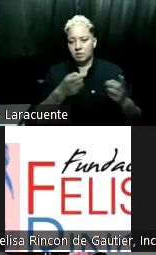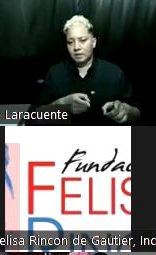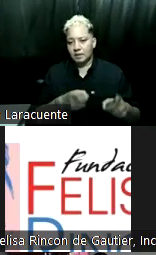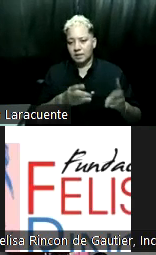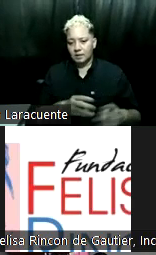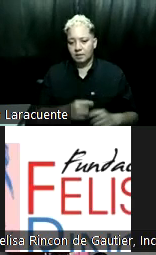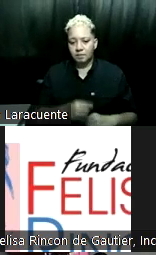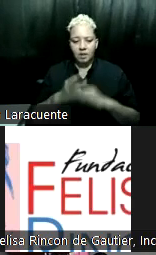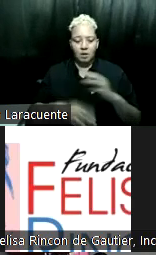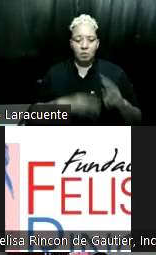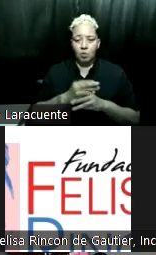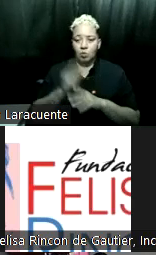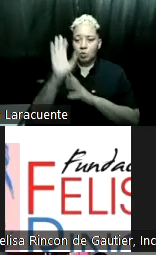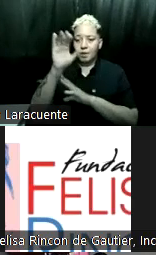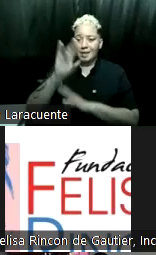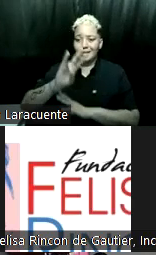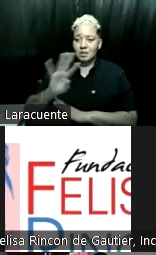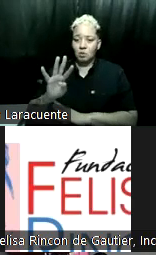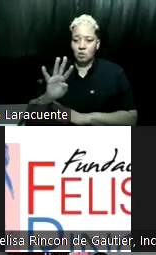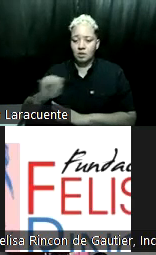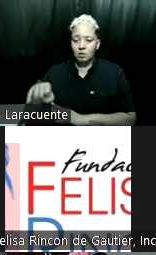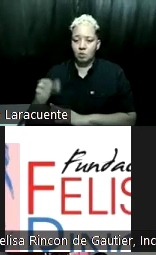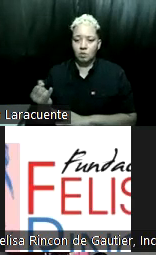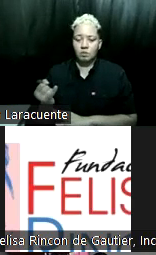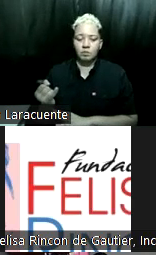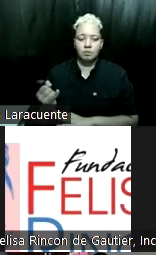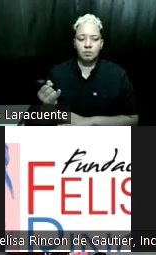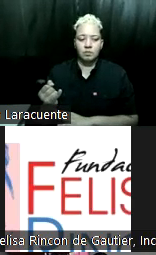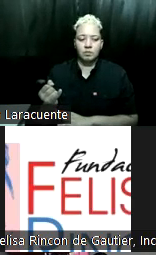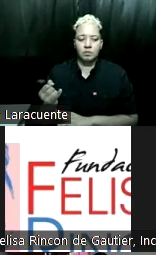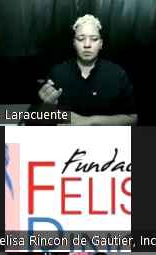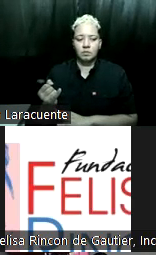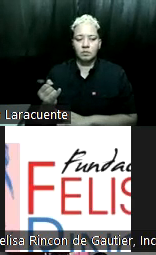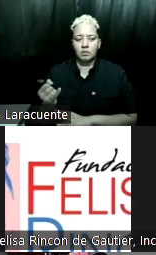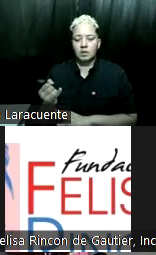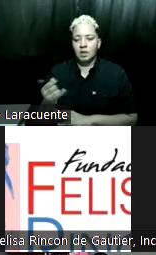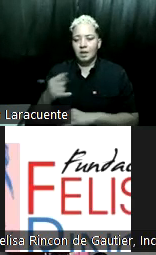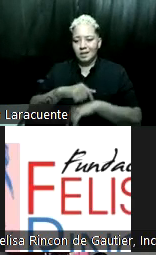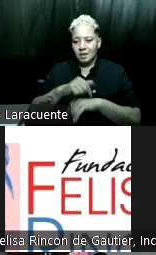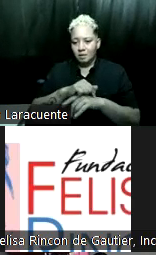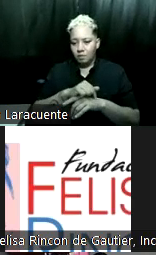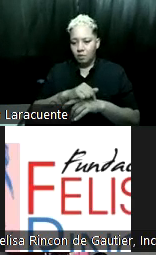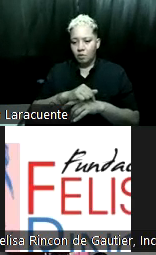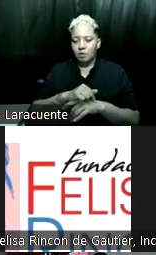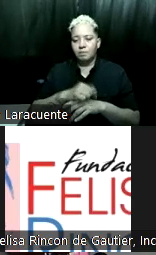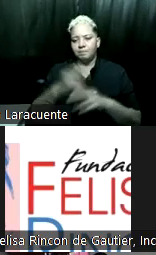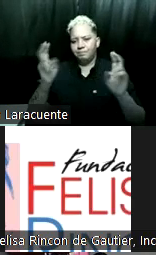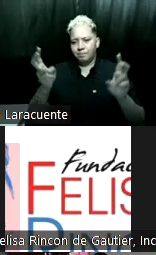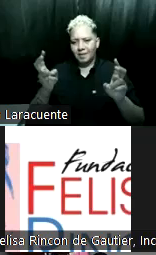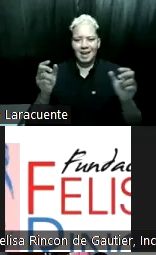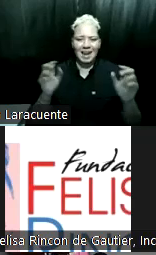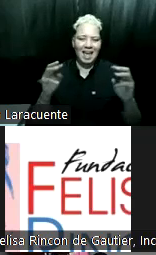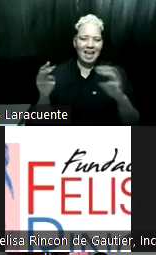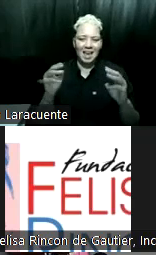Mundo Básquet 74 en San Juan ocurre en el contexto del periodo conocido como la Guerra Fría.